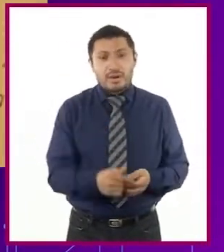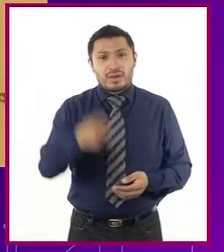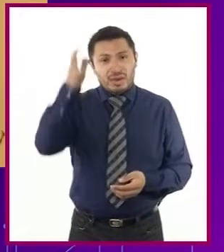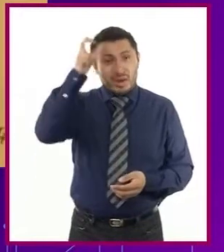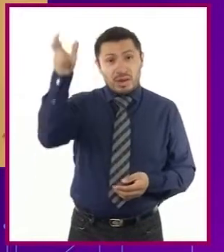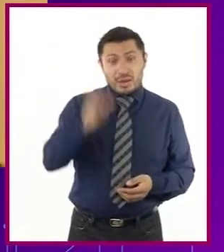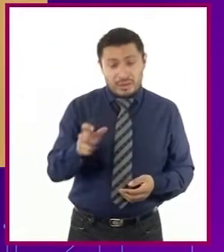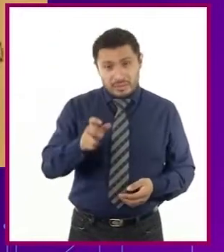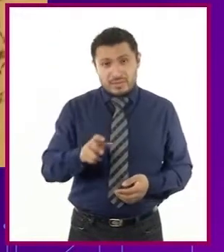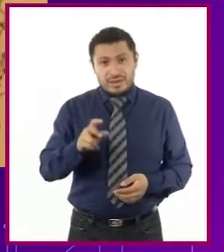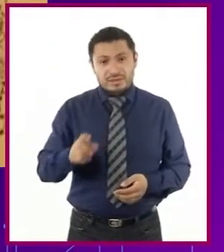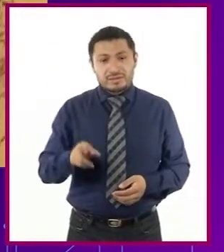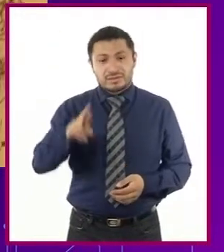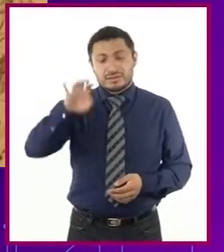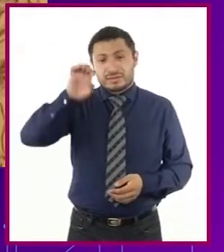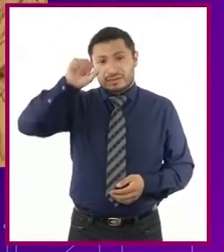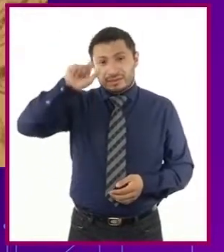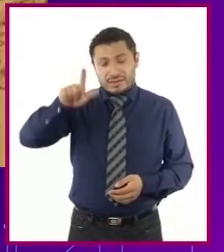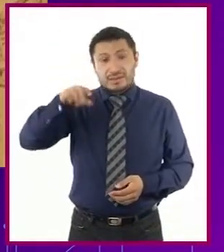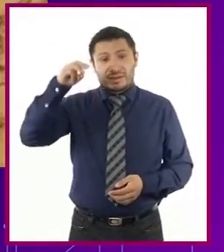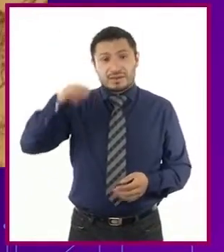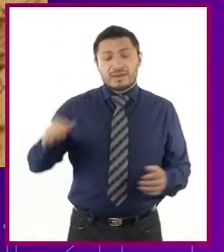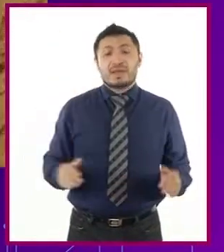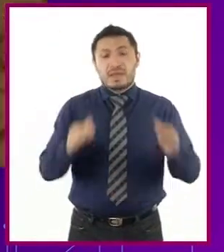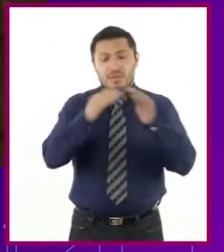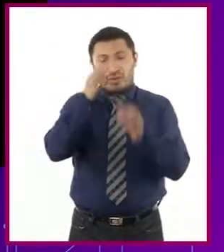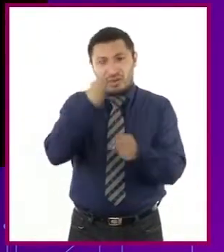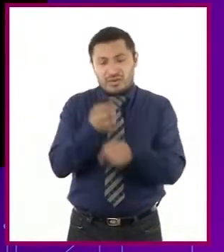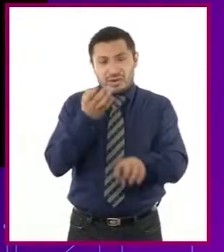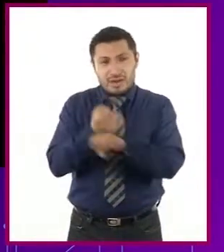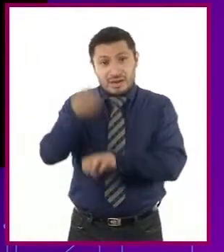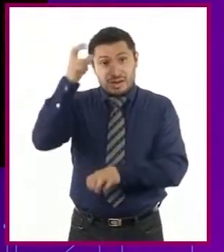Pachuca y Real del Monte en el actual estado de Hidalgo.